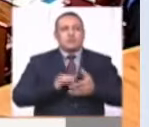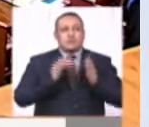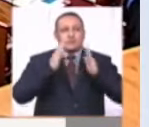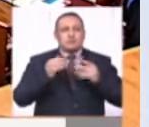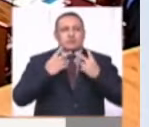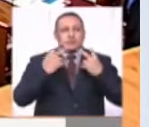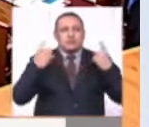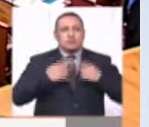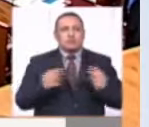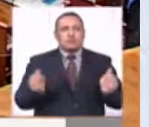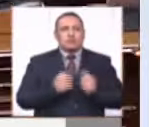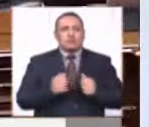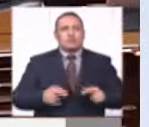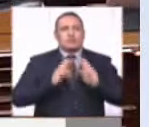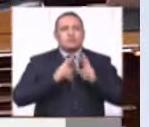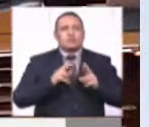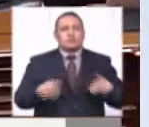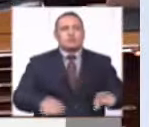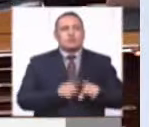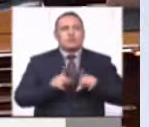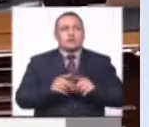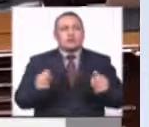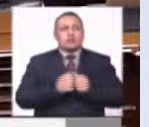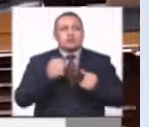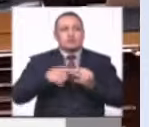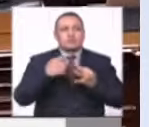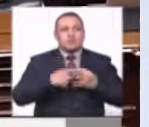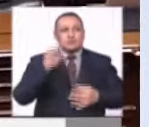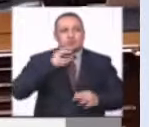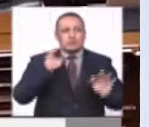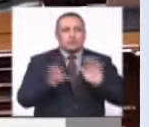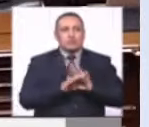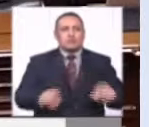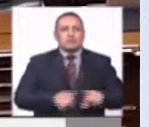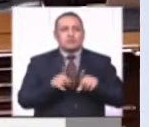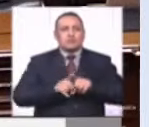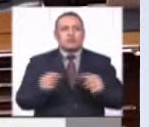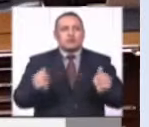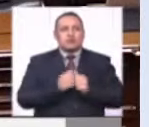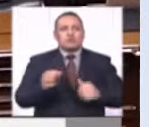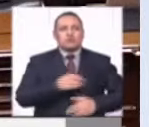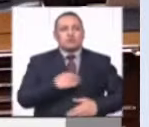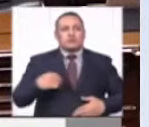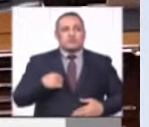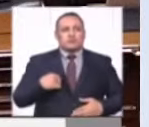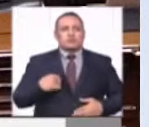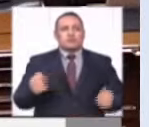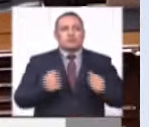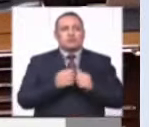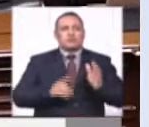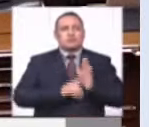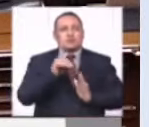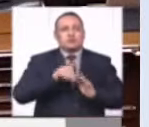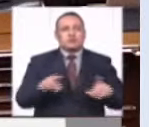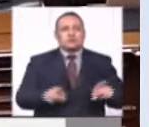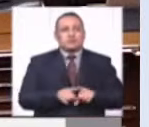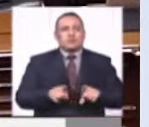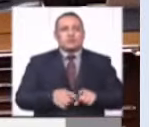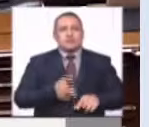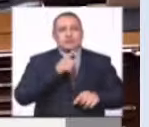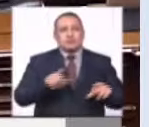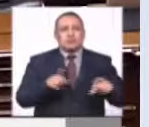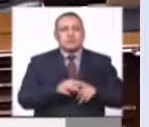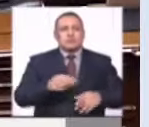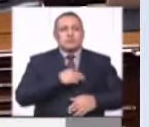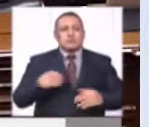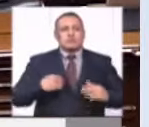escuchado también la respuesta de estos puntos por parte de los ministros de Desarrollo Agrario y Riego,